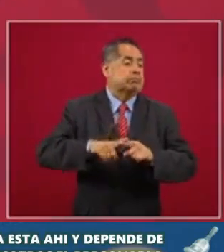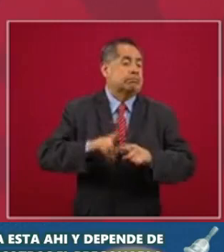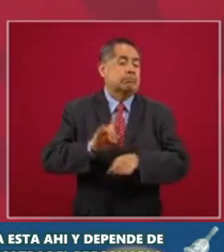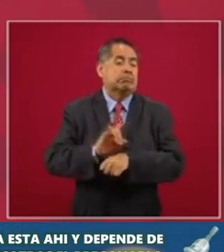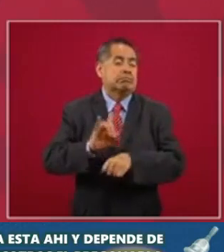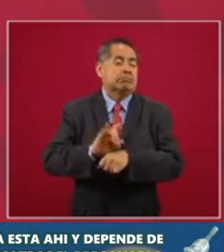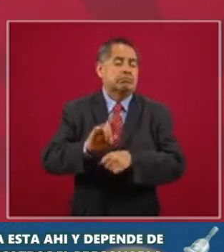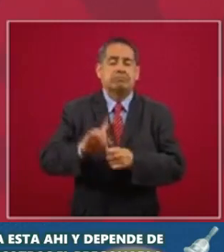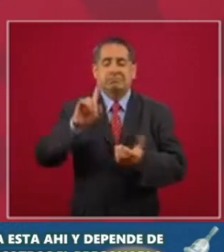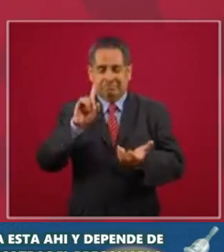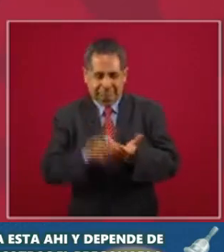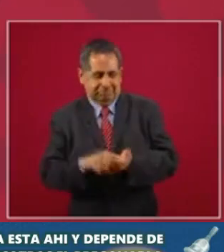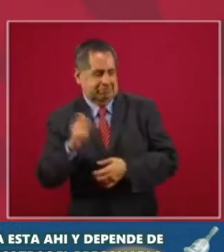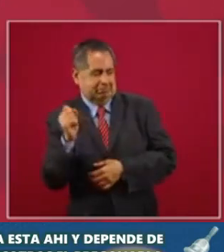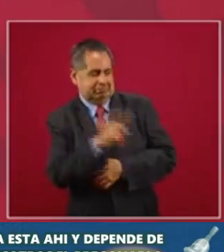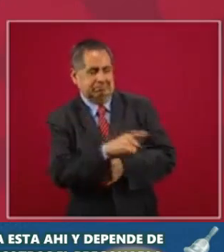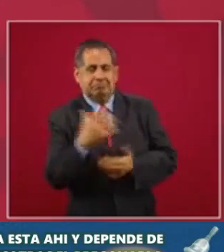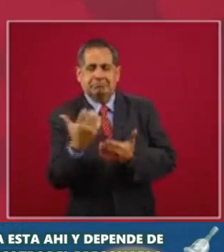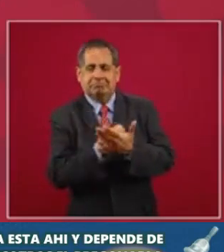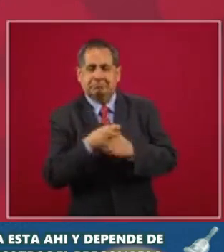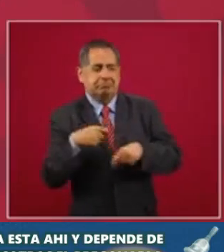quién iba a ganar